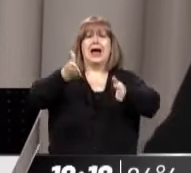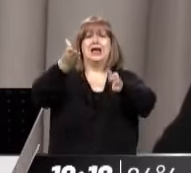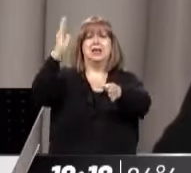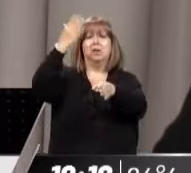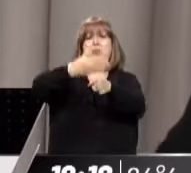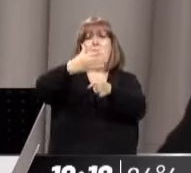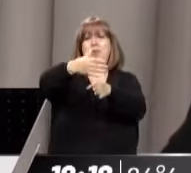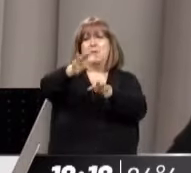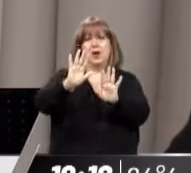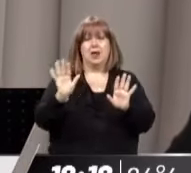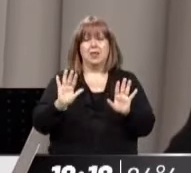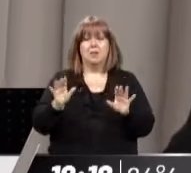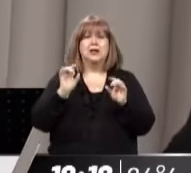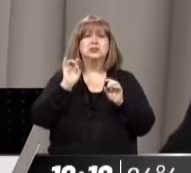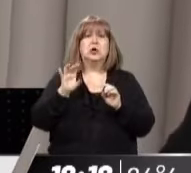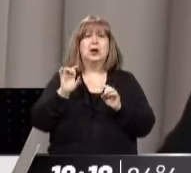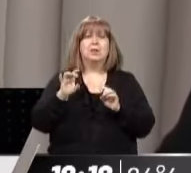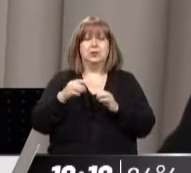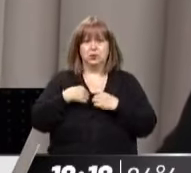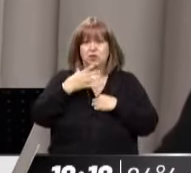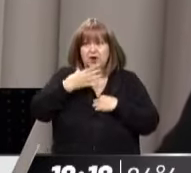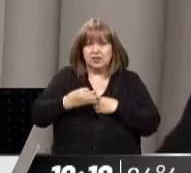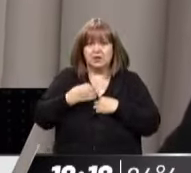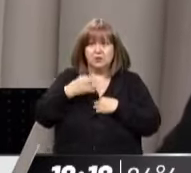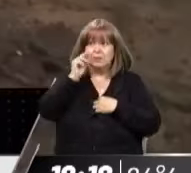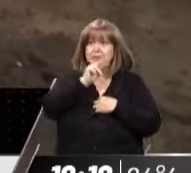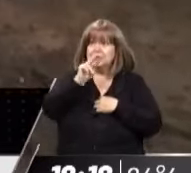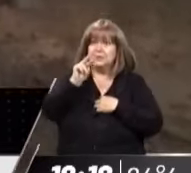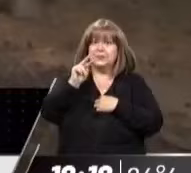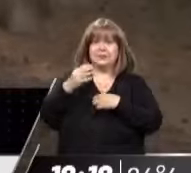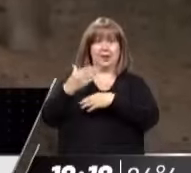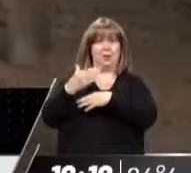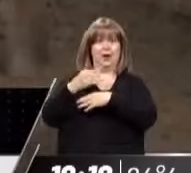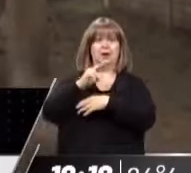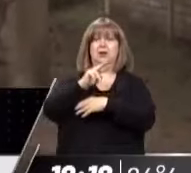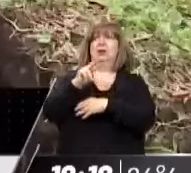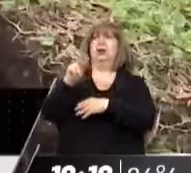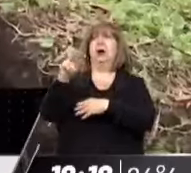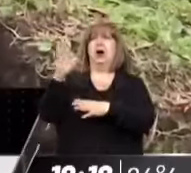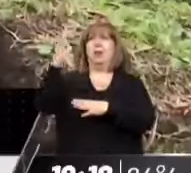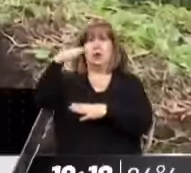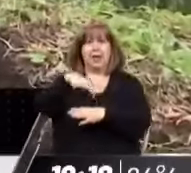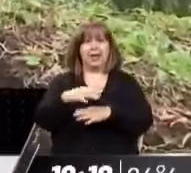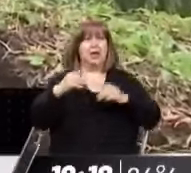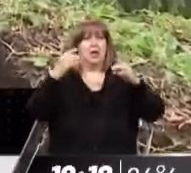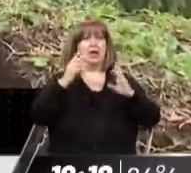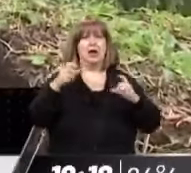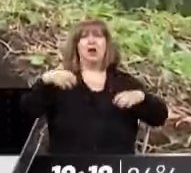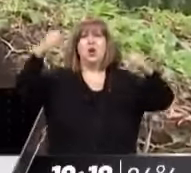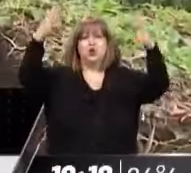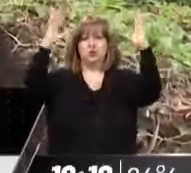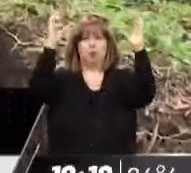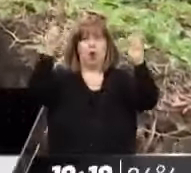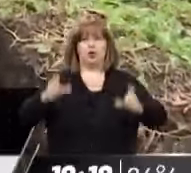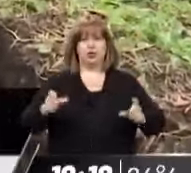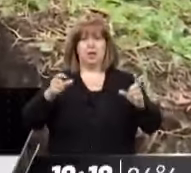algo grave, pero sí es impresionante, estuvimos más temprano recorriendo la zona, es impresionante la cantidad de árboles, postes, ramas